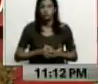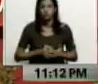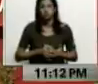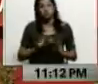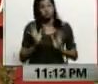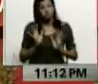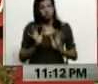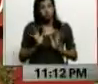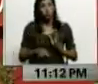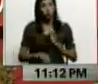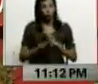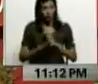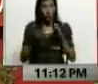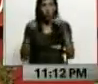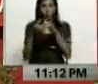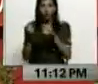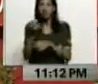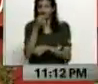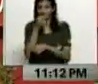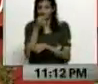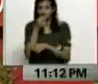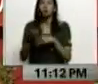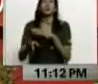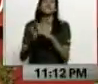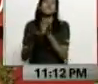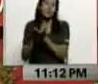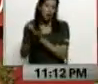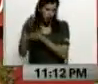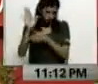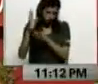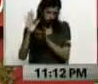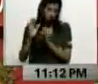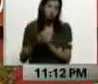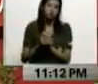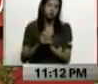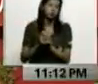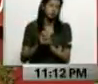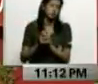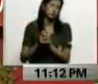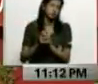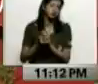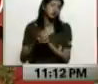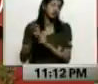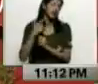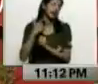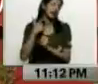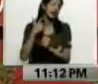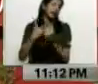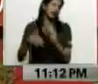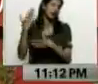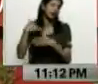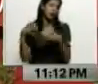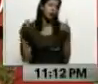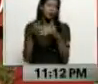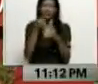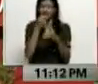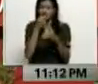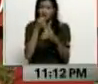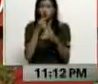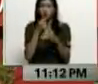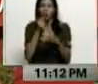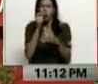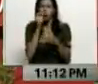perro bueno cop existe todavía para que sepan lo que no saben muchachos cop es un partido ya del pacto de punto